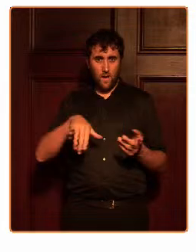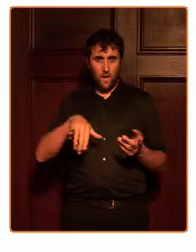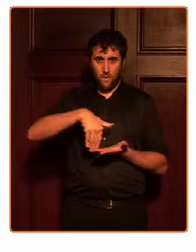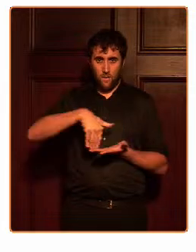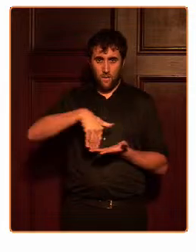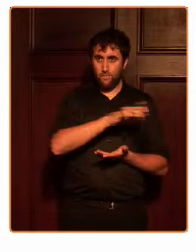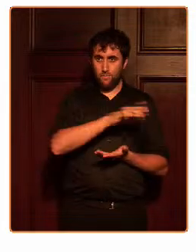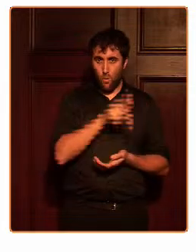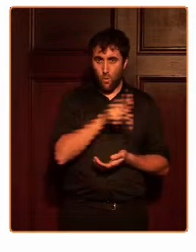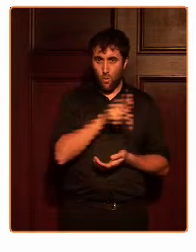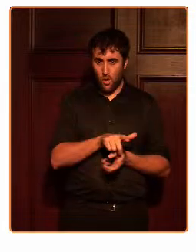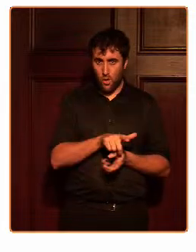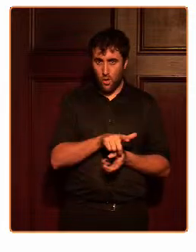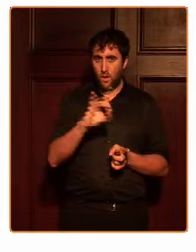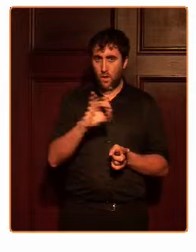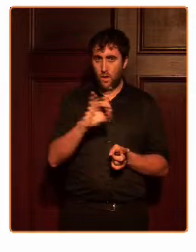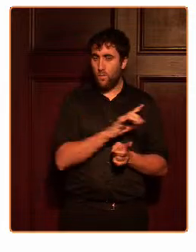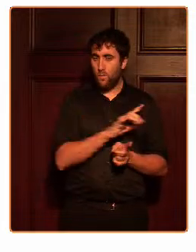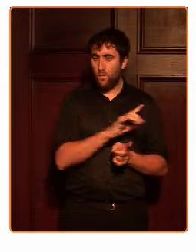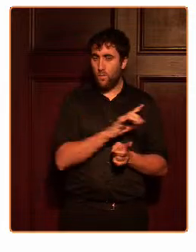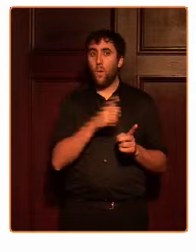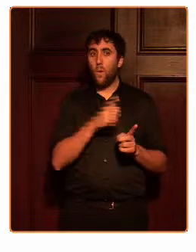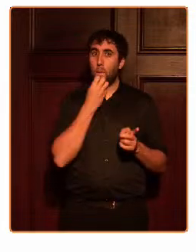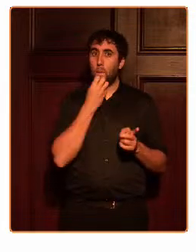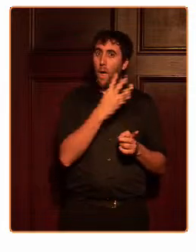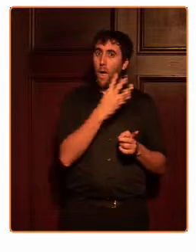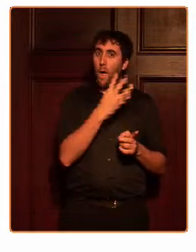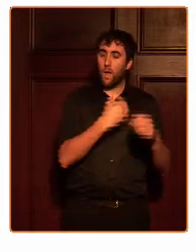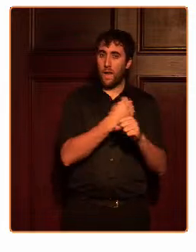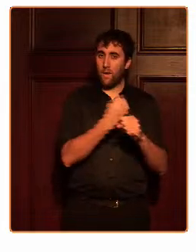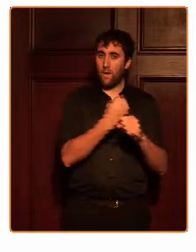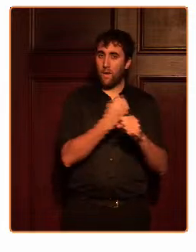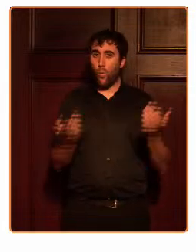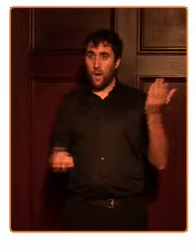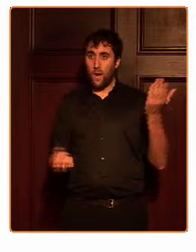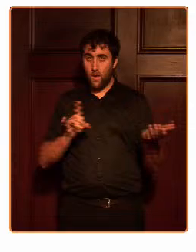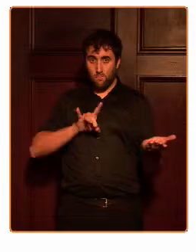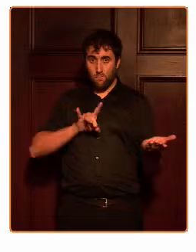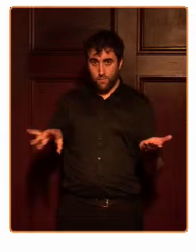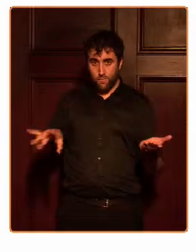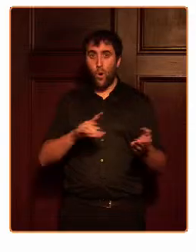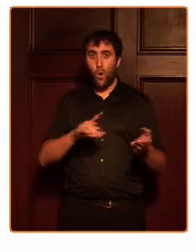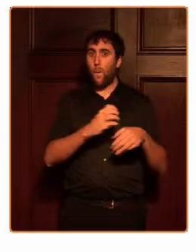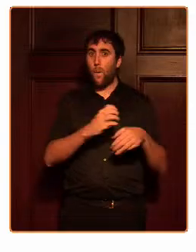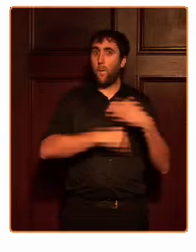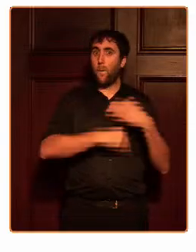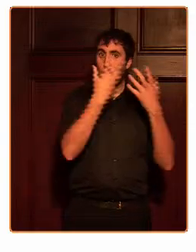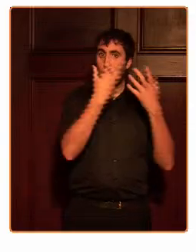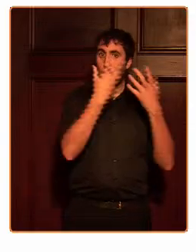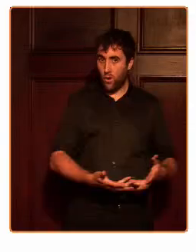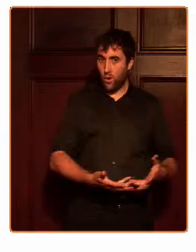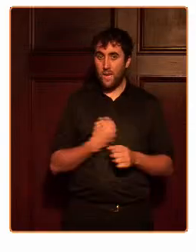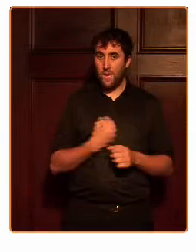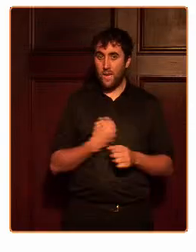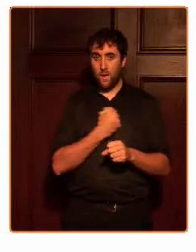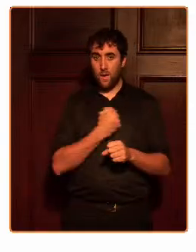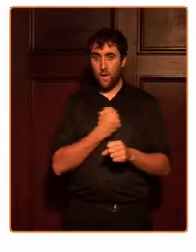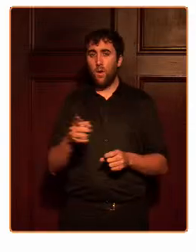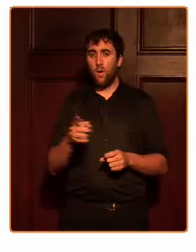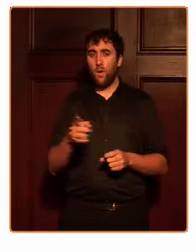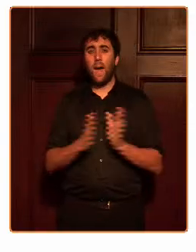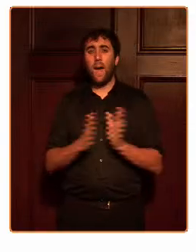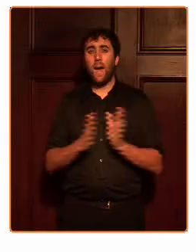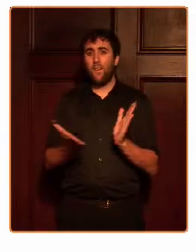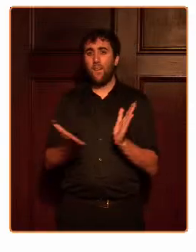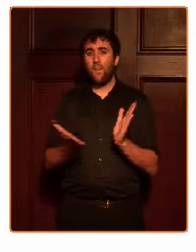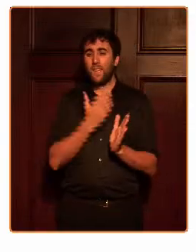al humano o va a aumentar la capacidad del humano. Y la respuesta que da David Autor, economista del MIT que